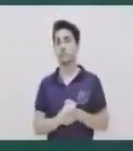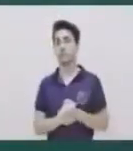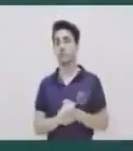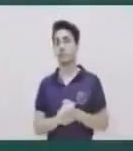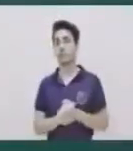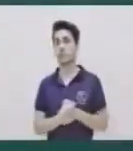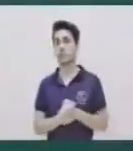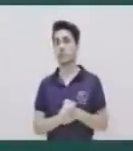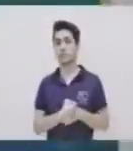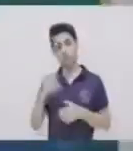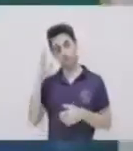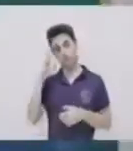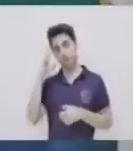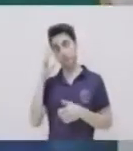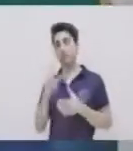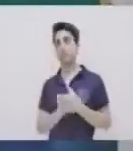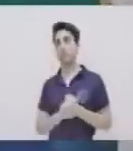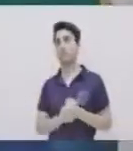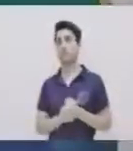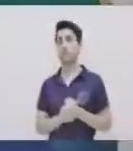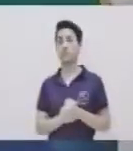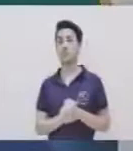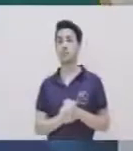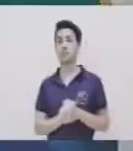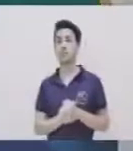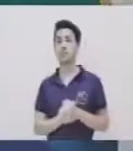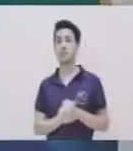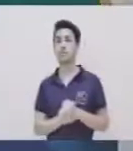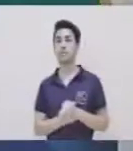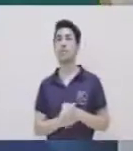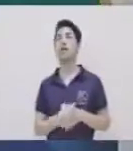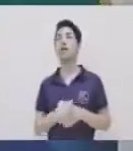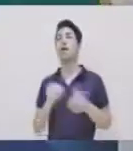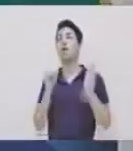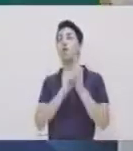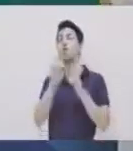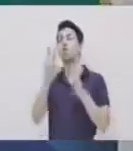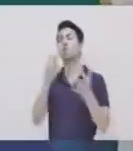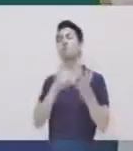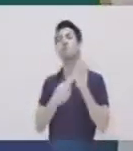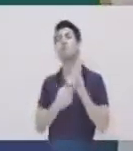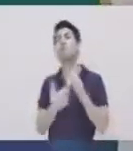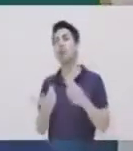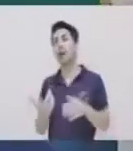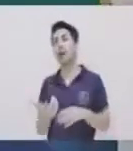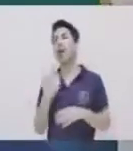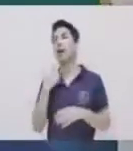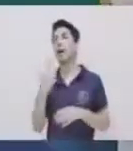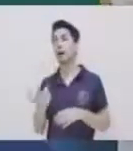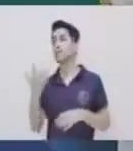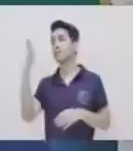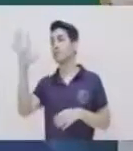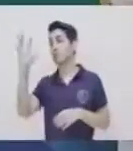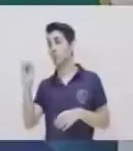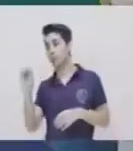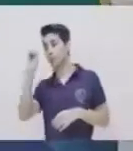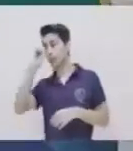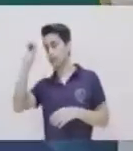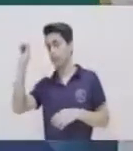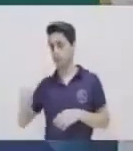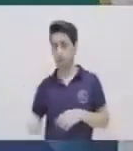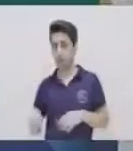Entonces, antes de calcularlo, recordemos, el cuartil 2, ¿qué me está representando? Me está representando